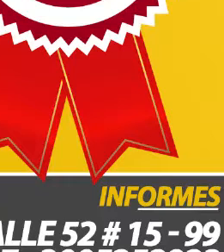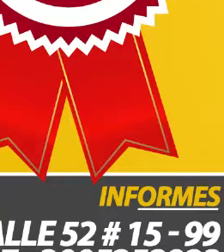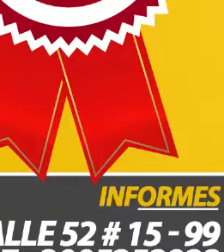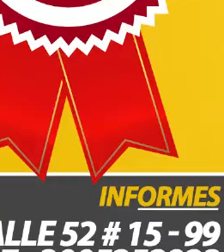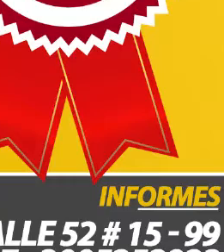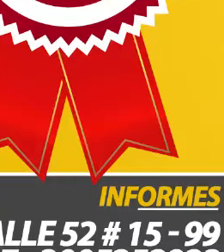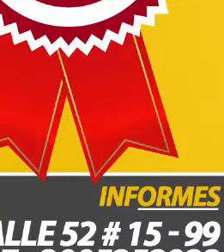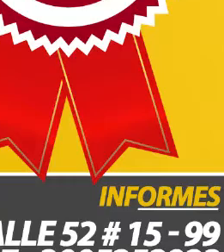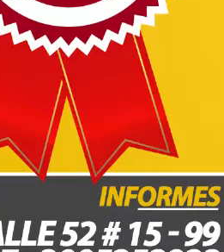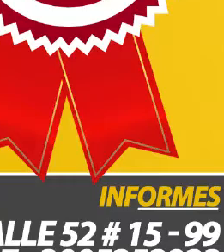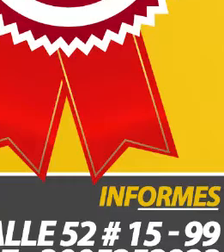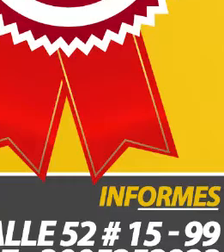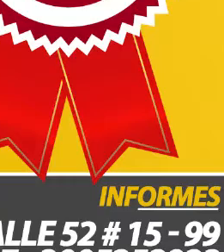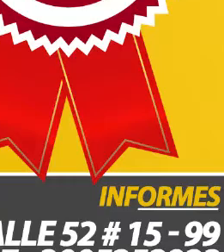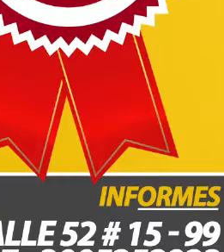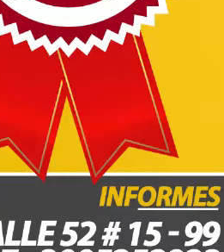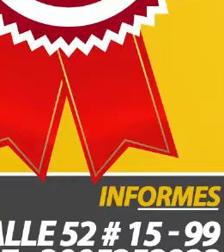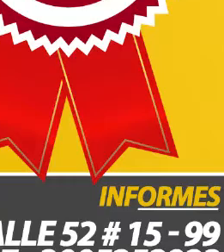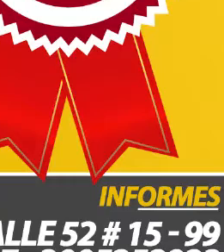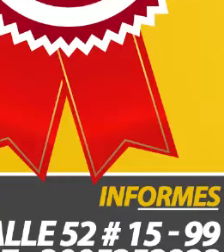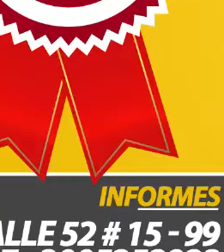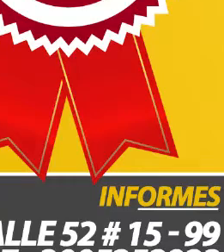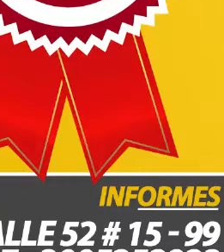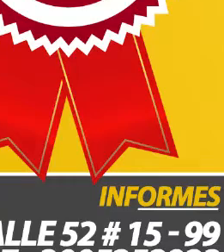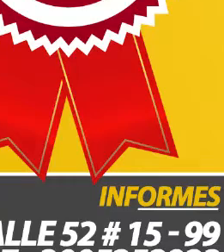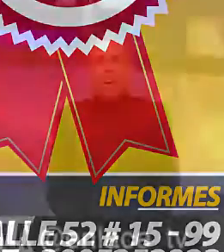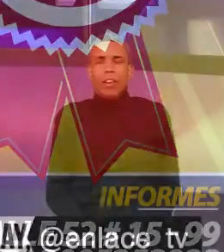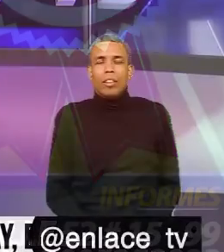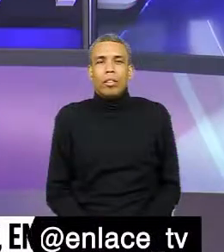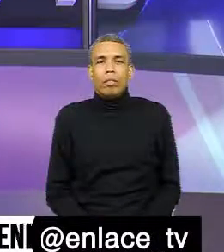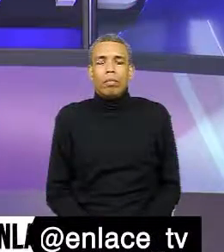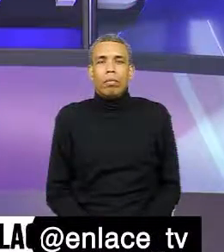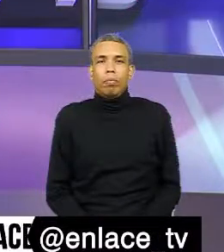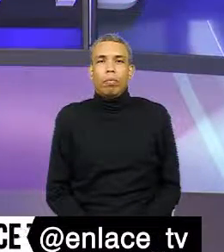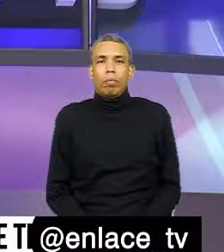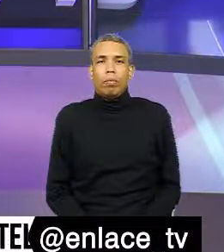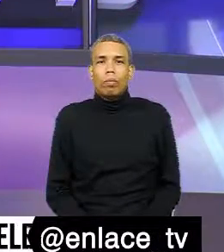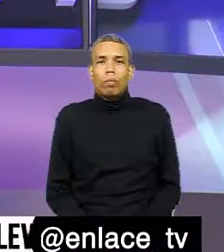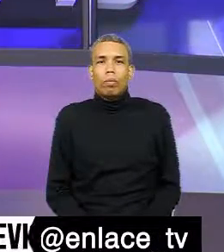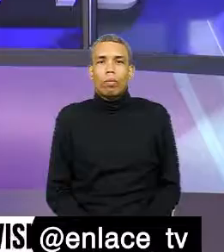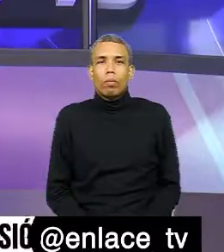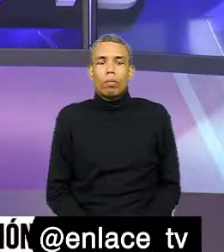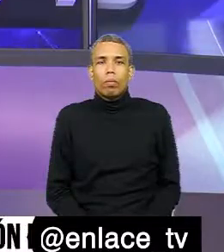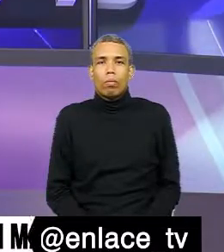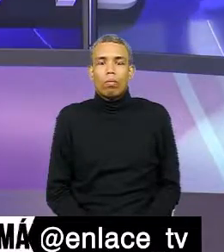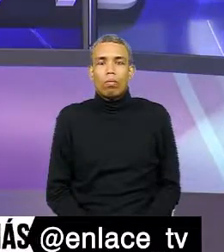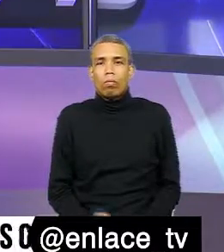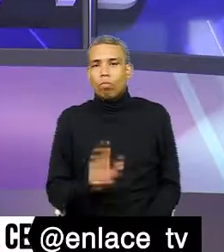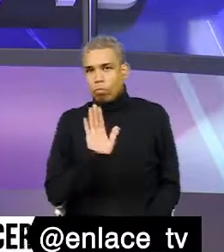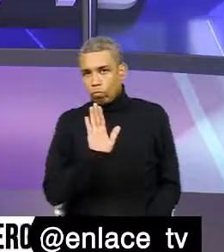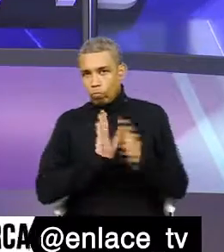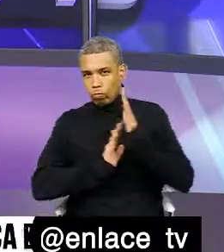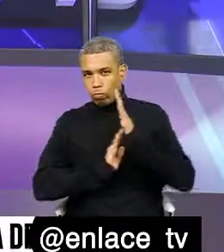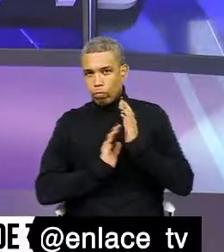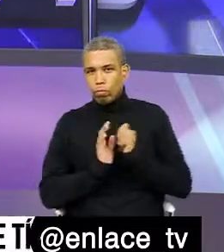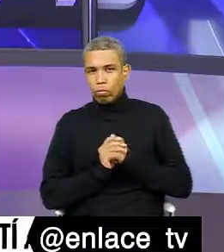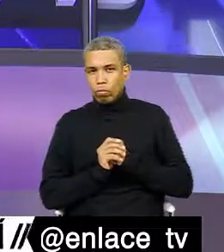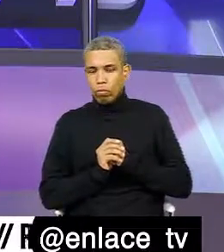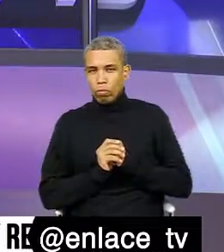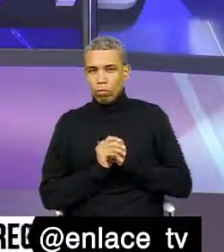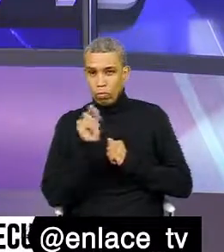petrolera con becas efectivas de hasta el 50%. Matricúlese ya. Es el momento de una pausa en Enlace Noticias. En instantes los